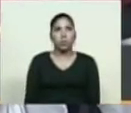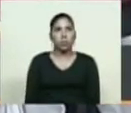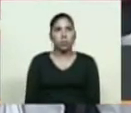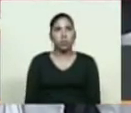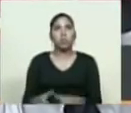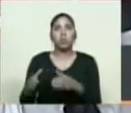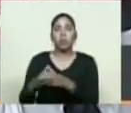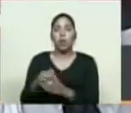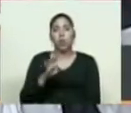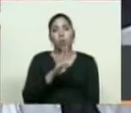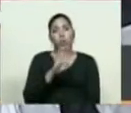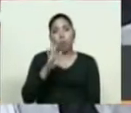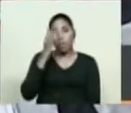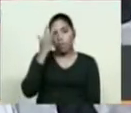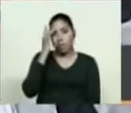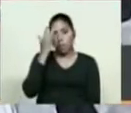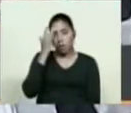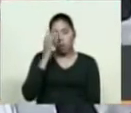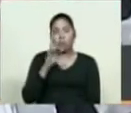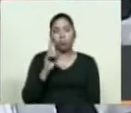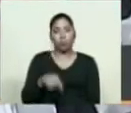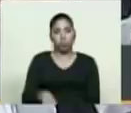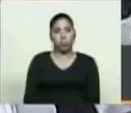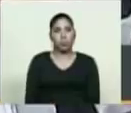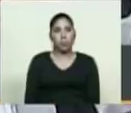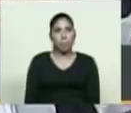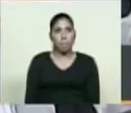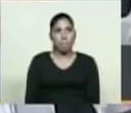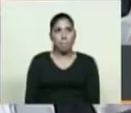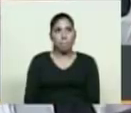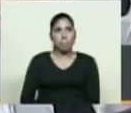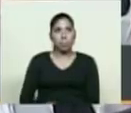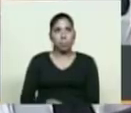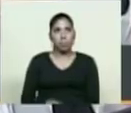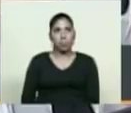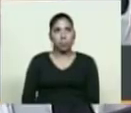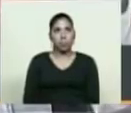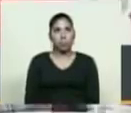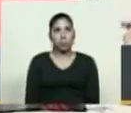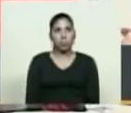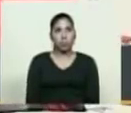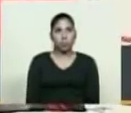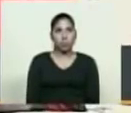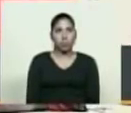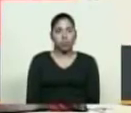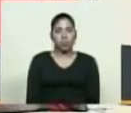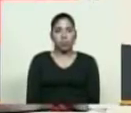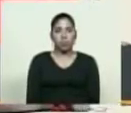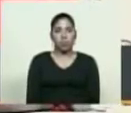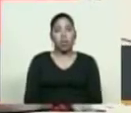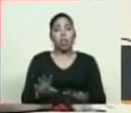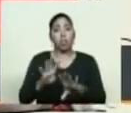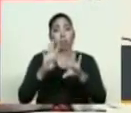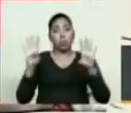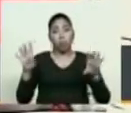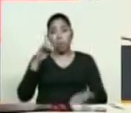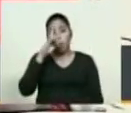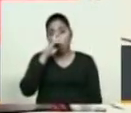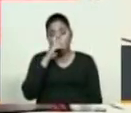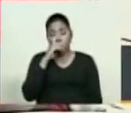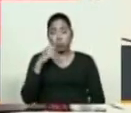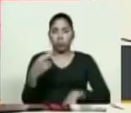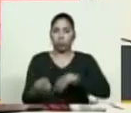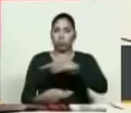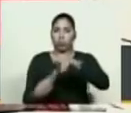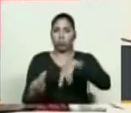febrero, 27 de noviembre, que llevaron al comandante Hugo Chávez a la presidencia de la República y a 19 años de revolución, y que van a llevar a Nicolás Maduro